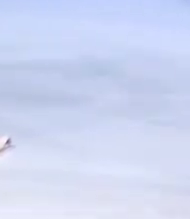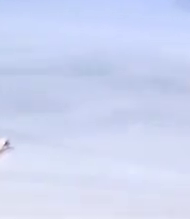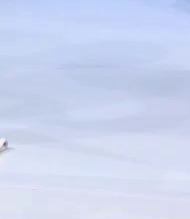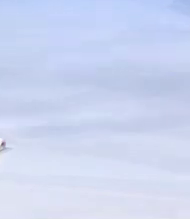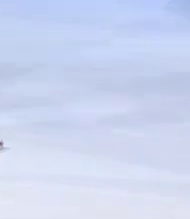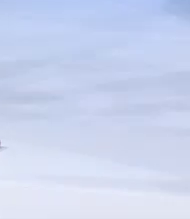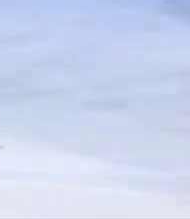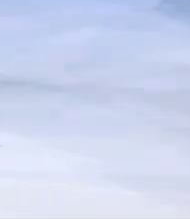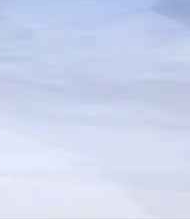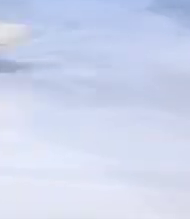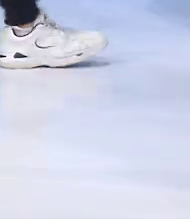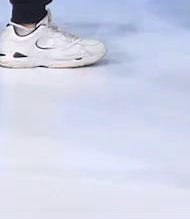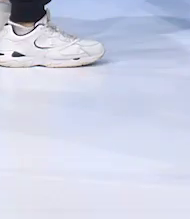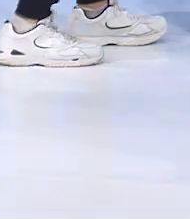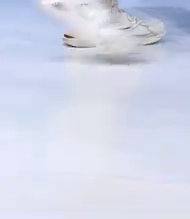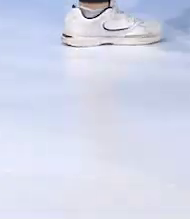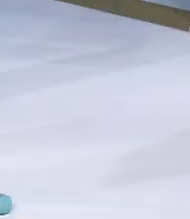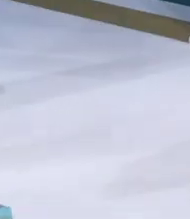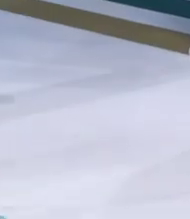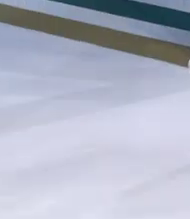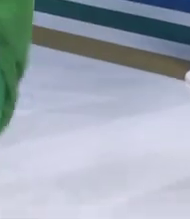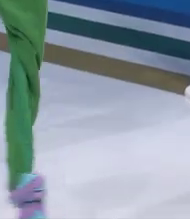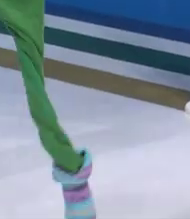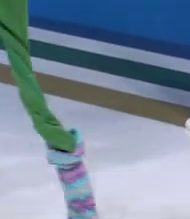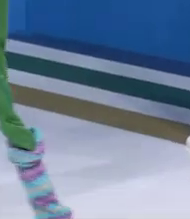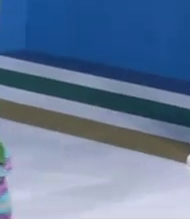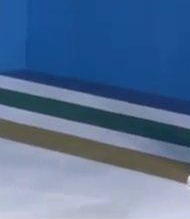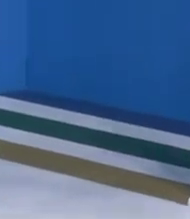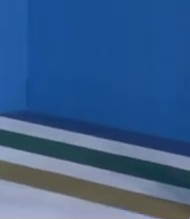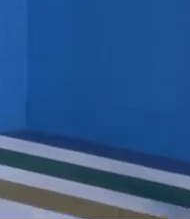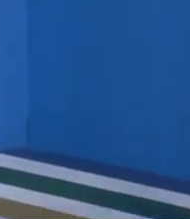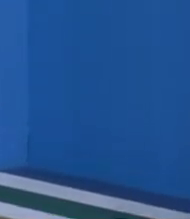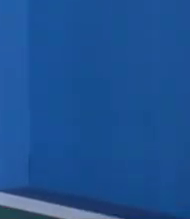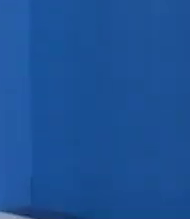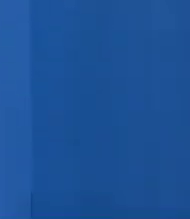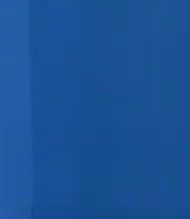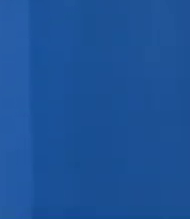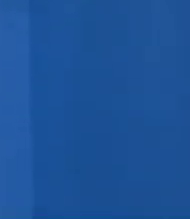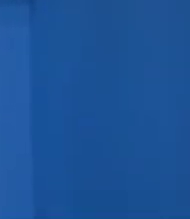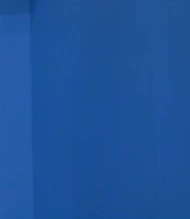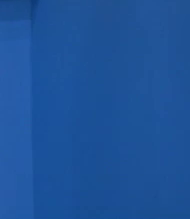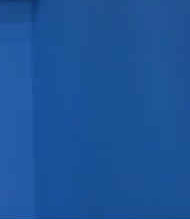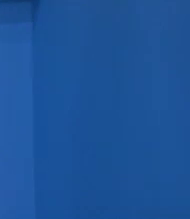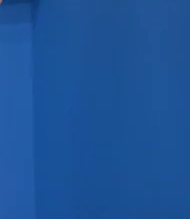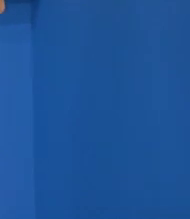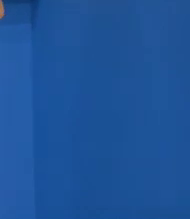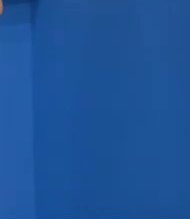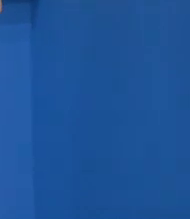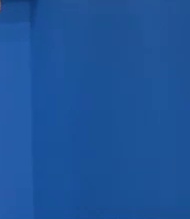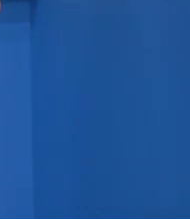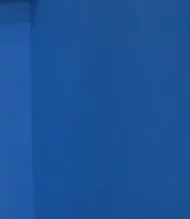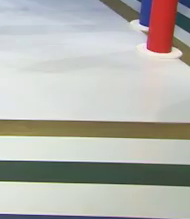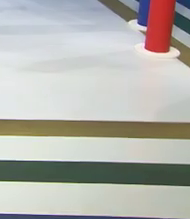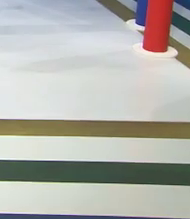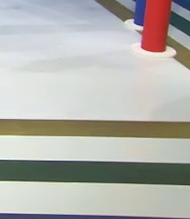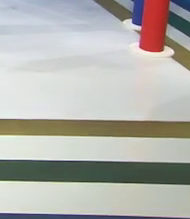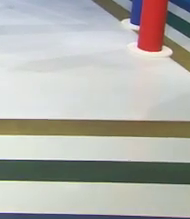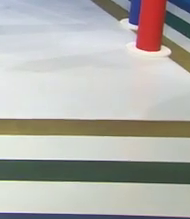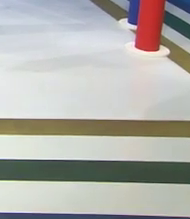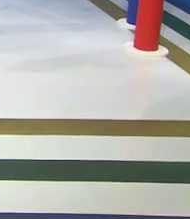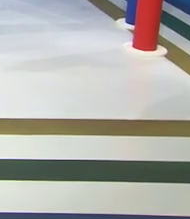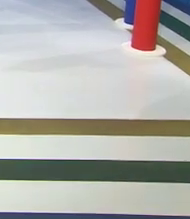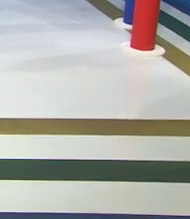movimientos sí y si piensa dejarlo como es como de mi tamaño como le pusiste de nombre